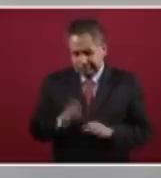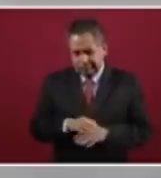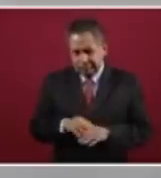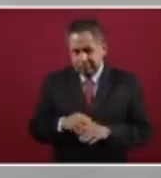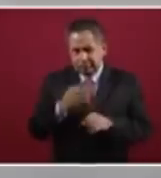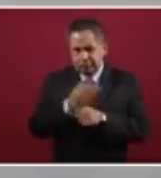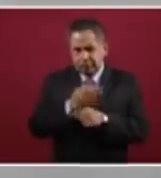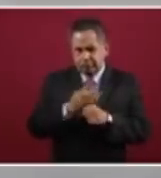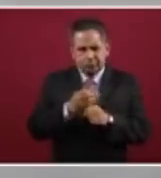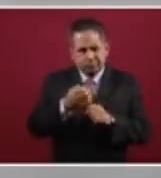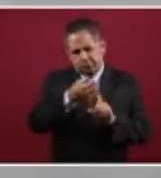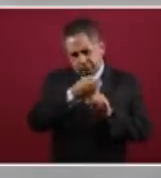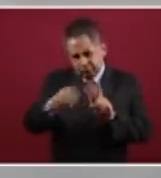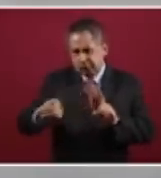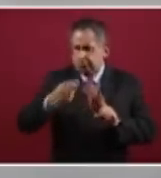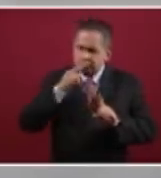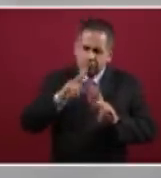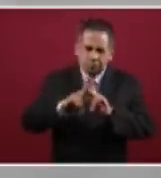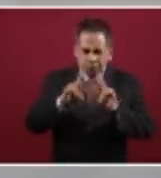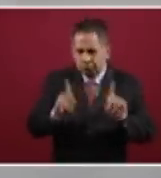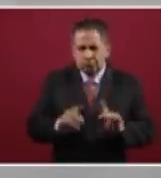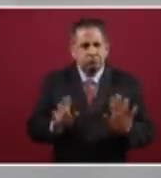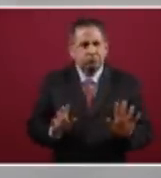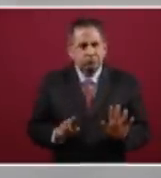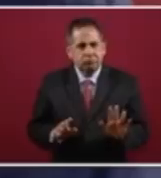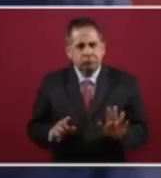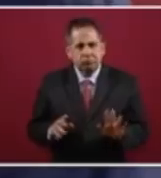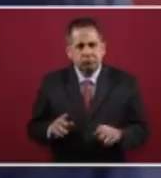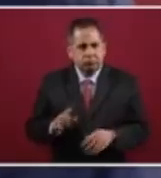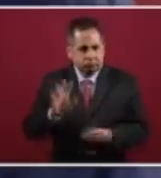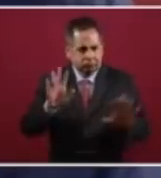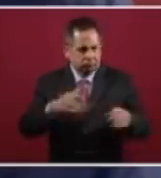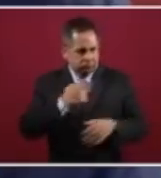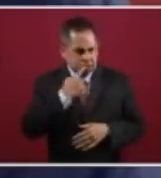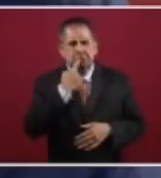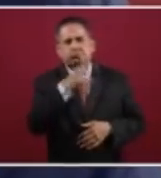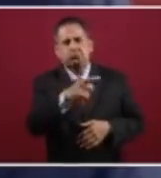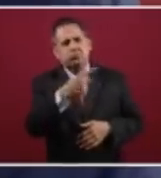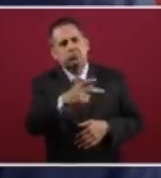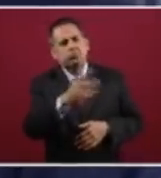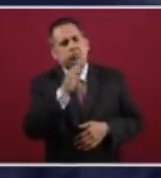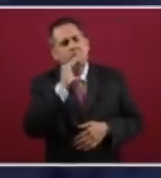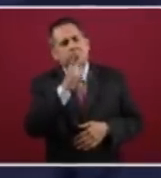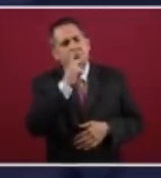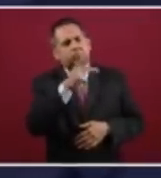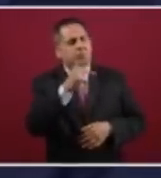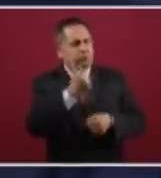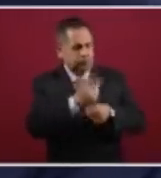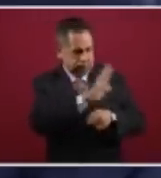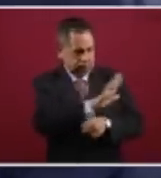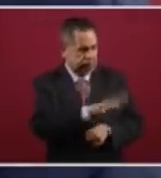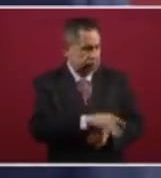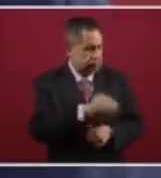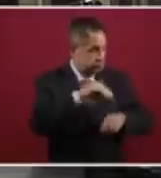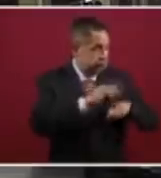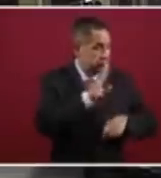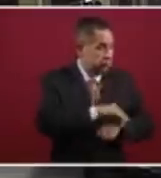mejor eso de que los vamos a acusar con sus mamás y con sus papás y con sus abuelos,